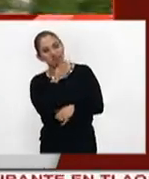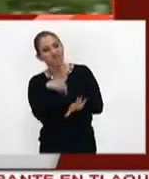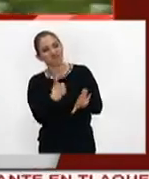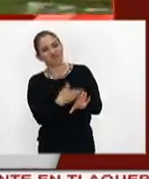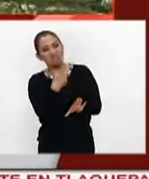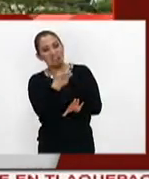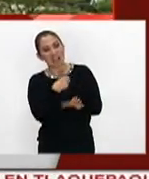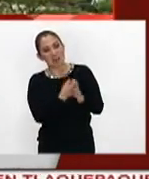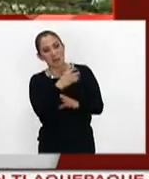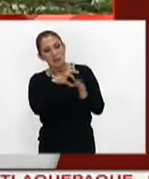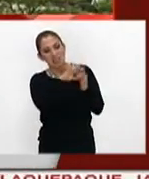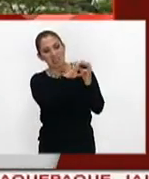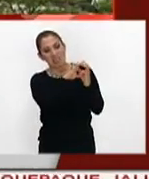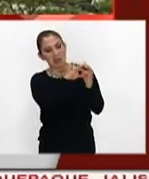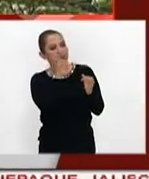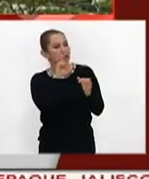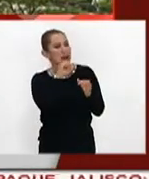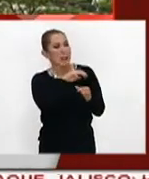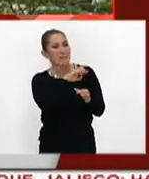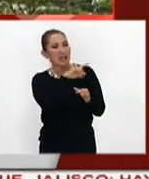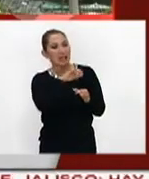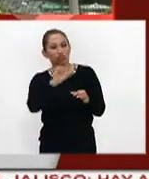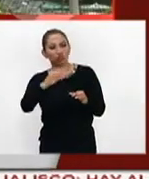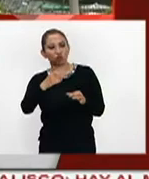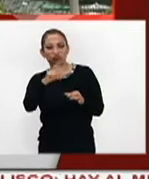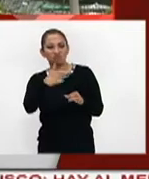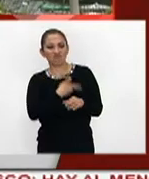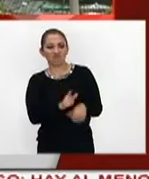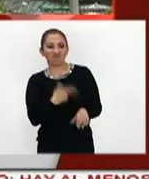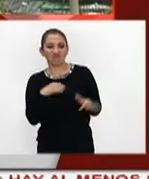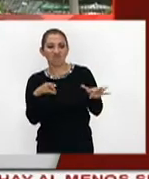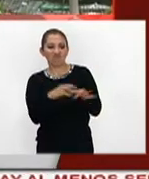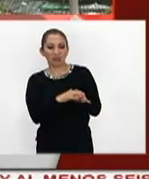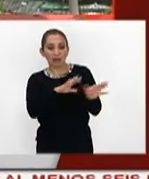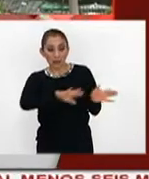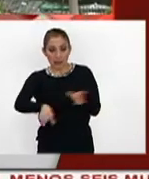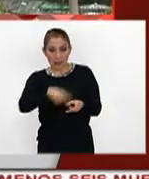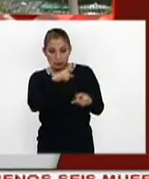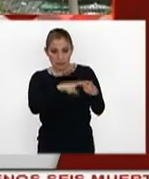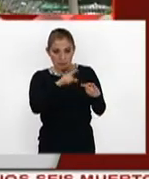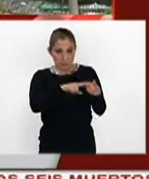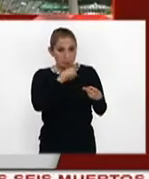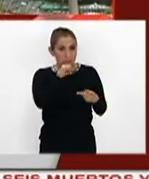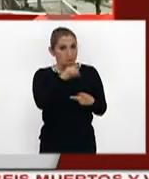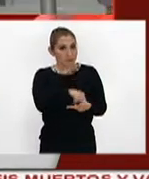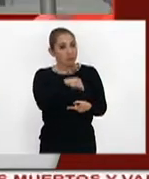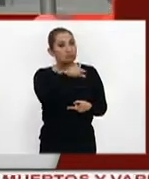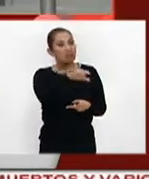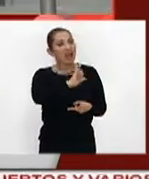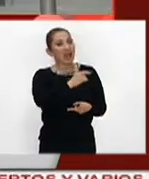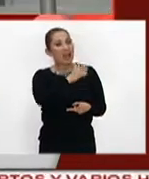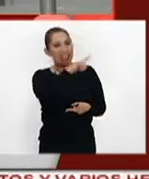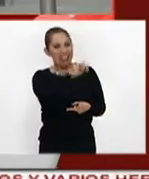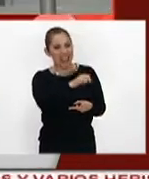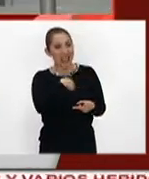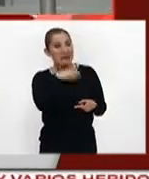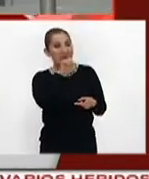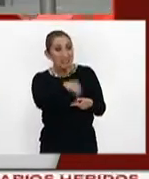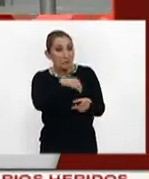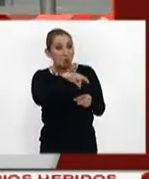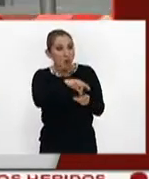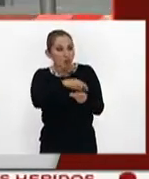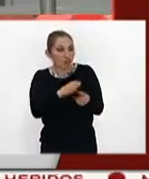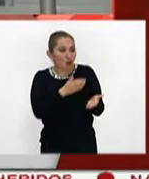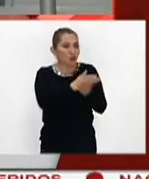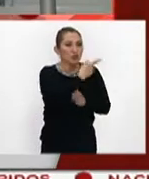contra de esta nueva alianza Merkel y Martin Schulz. Y el segundo paso es que también Angela Merkel llevará esta